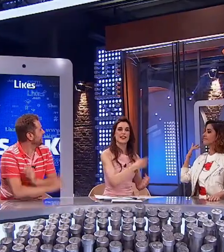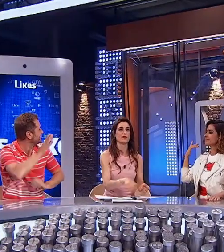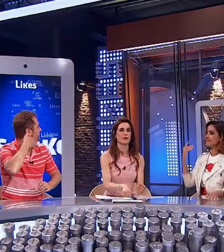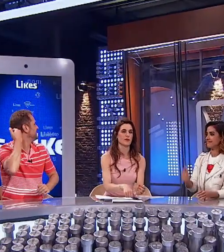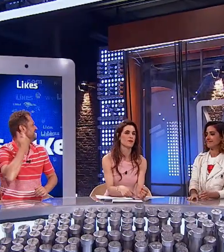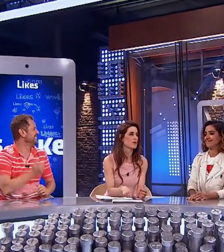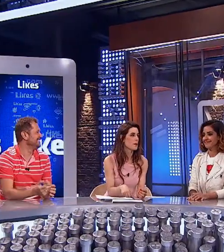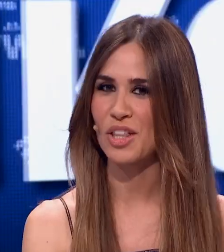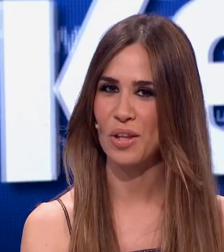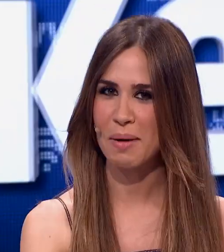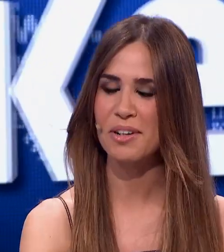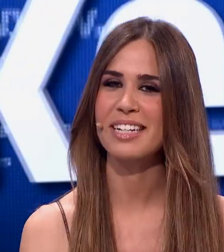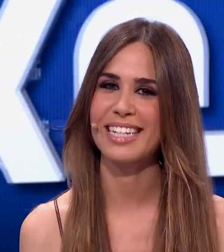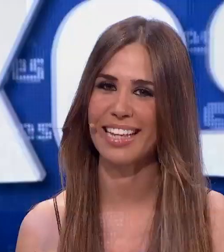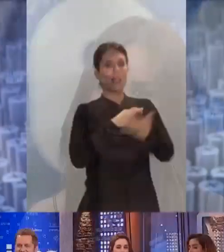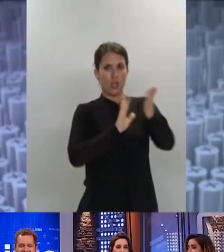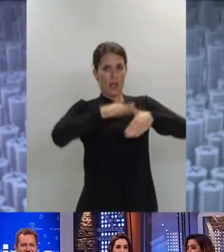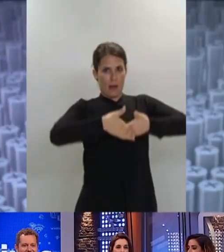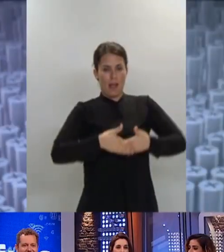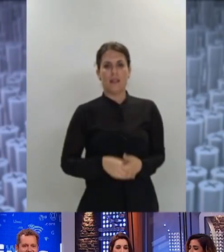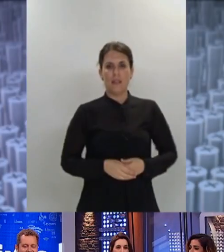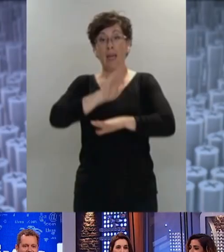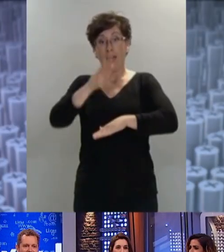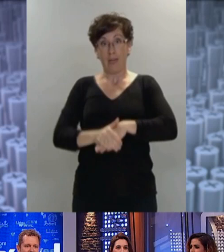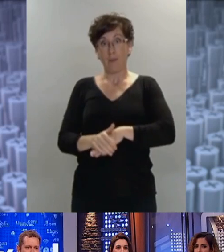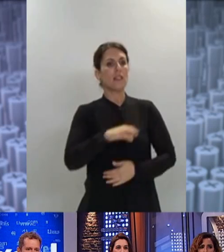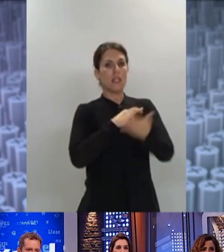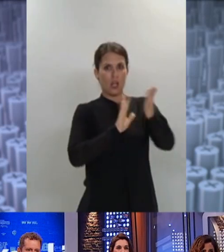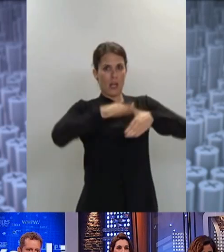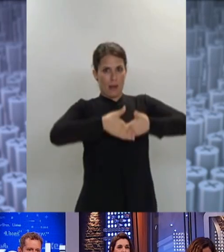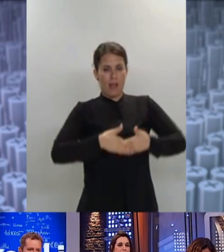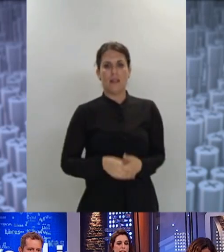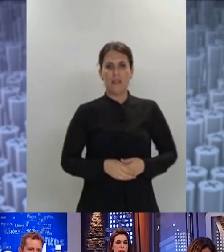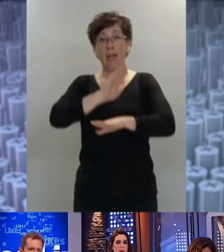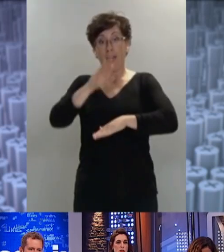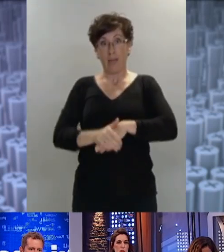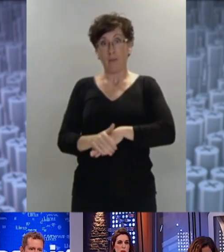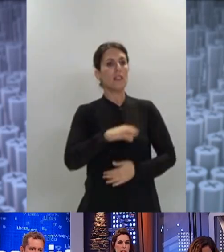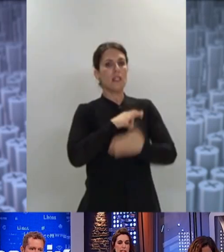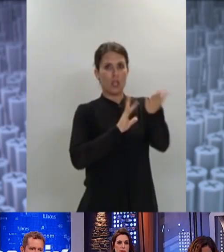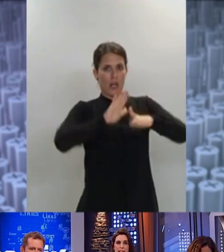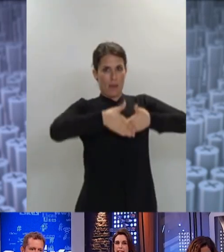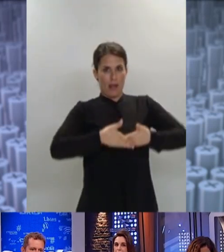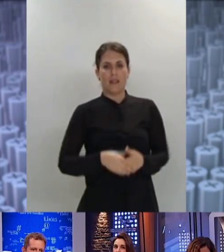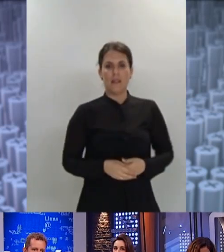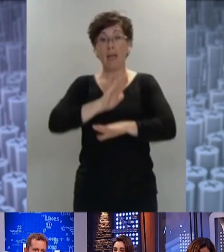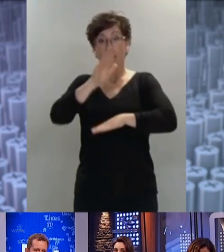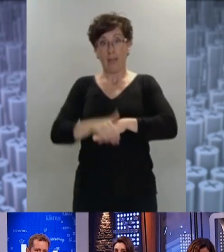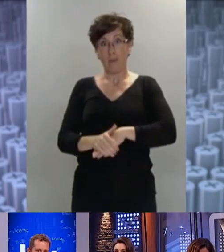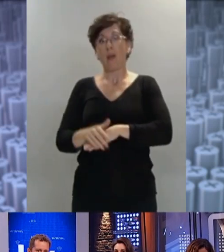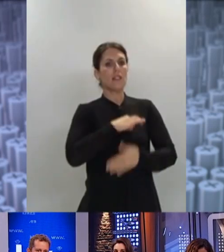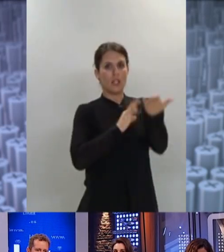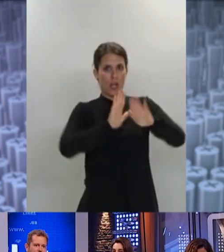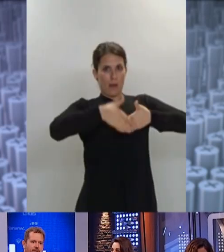cierra la coleta. dejo que intentéis todos. Vamos con el siguiente. Este tiene su miga, ¿eh? A ver si... Este tiene que participar todo el mundo, María. vale. ¿Quién es?